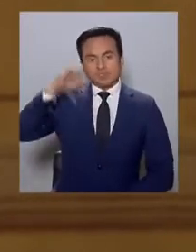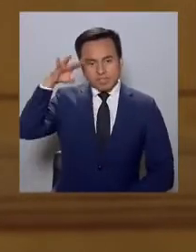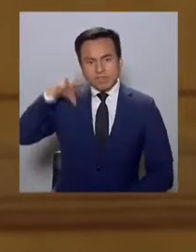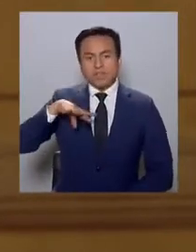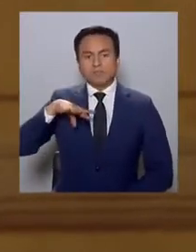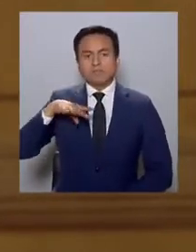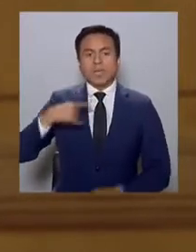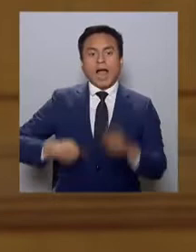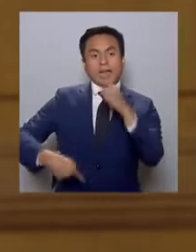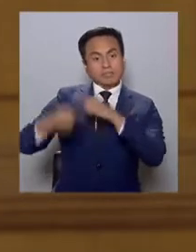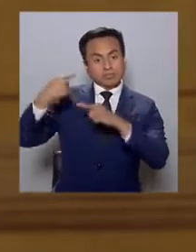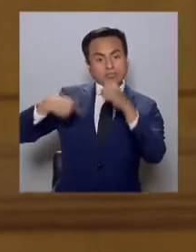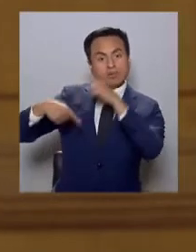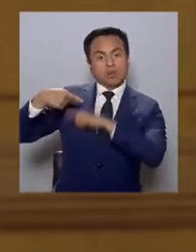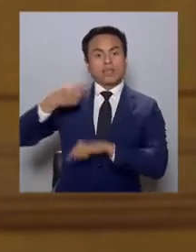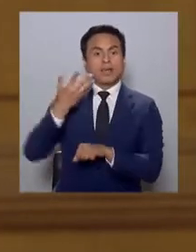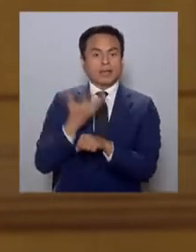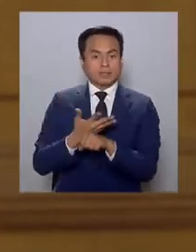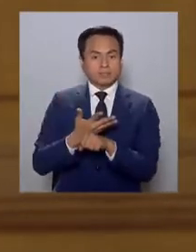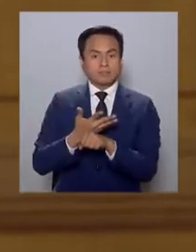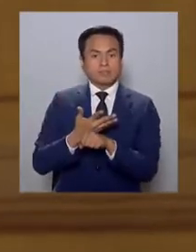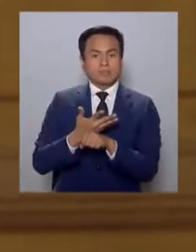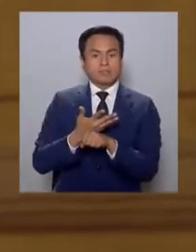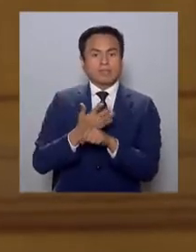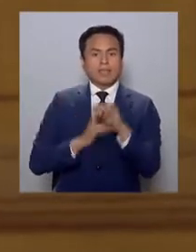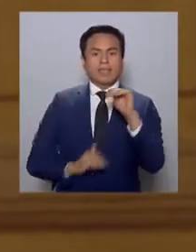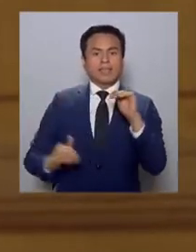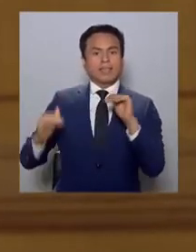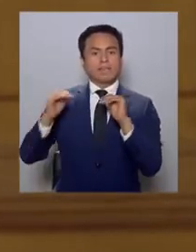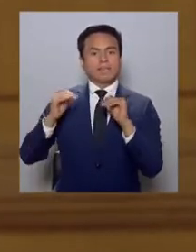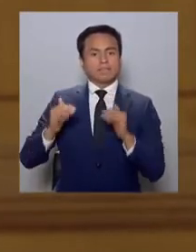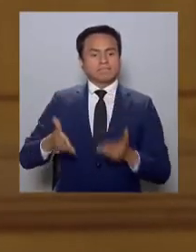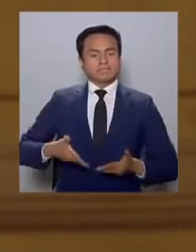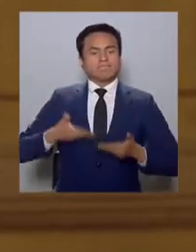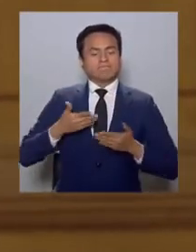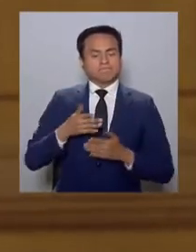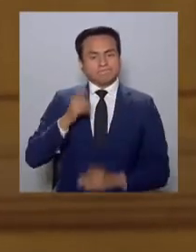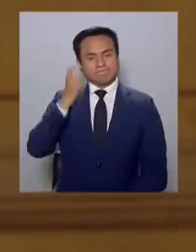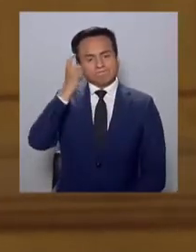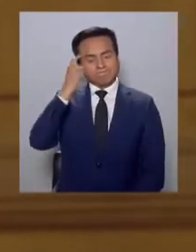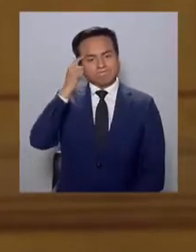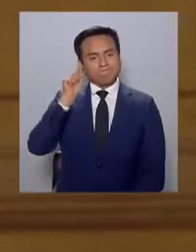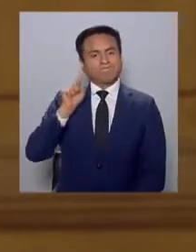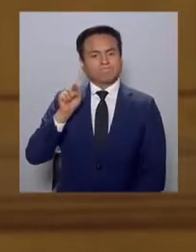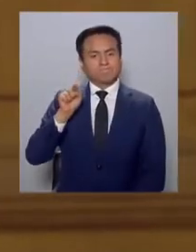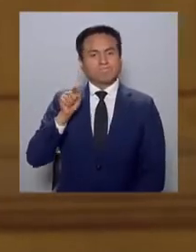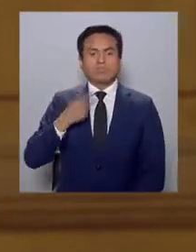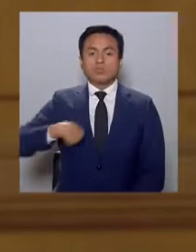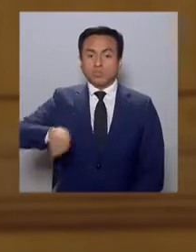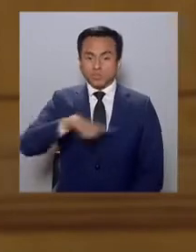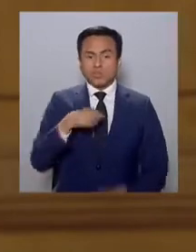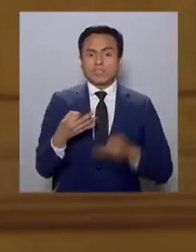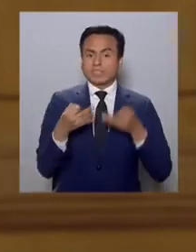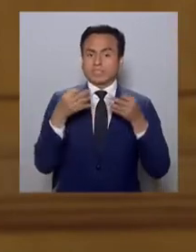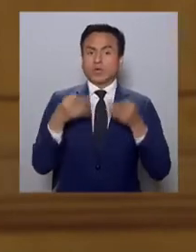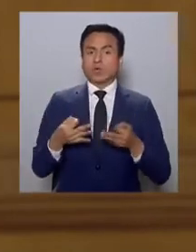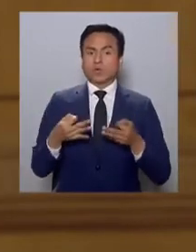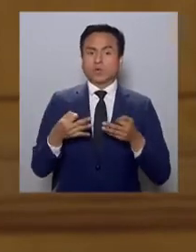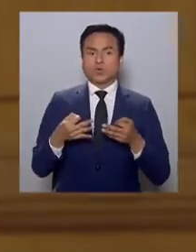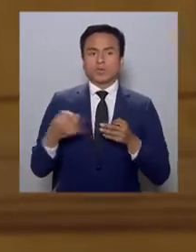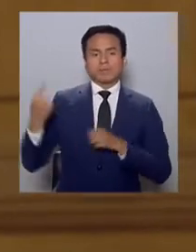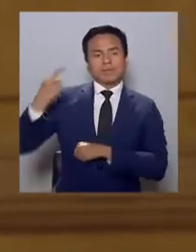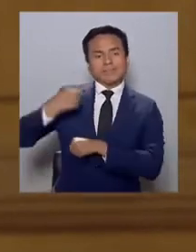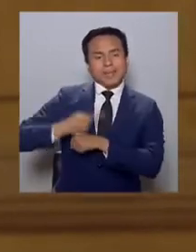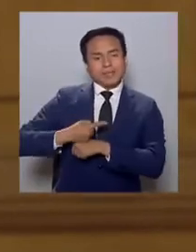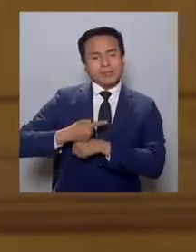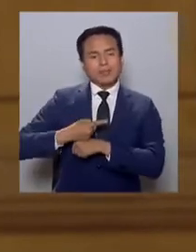Sabemos que hay una historia que nos eleva y nos inspira. Y estamos seguros que nuestro